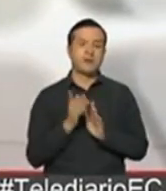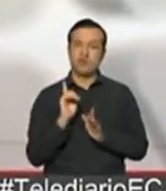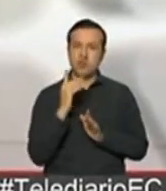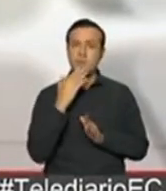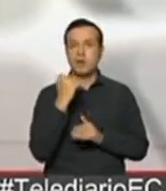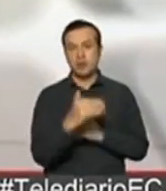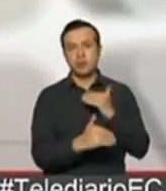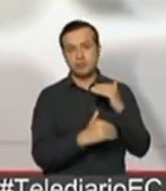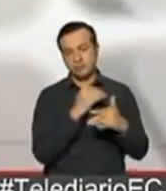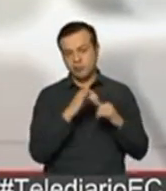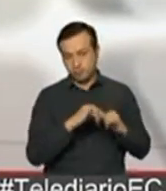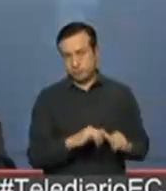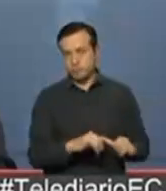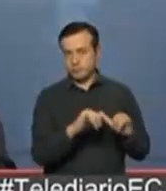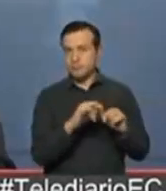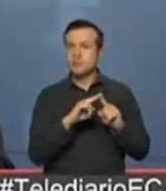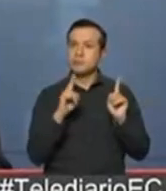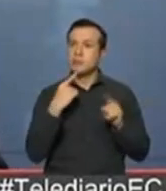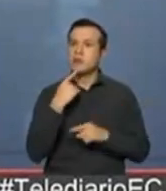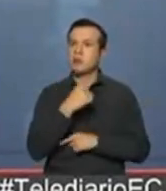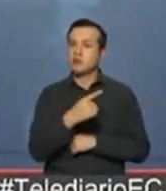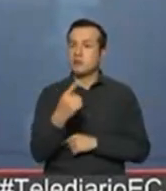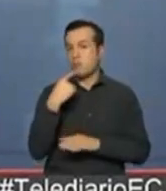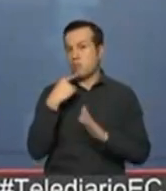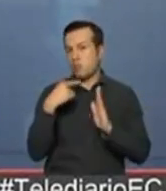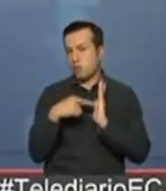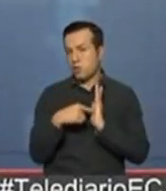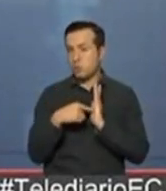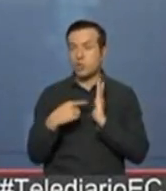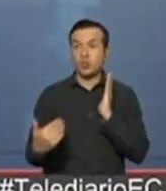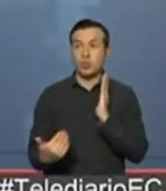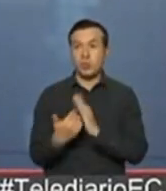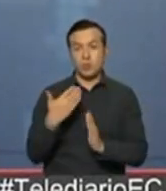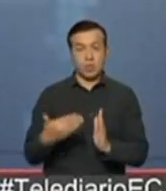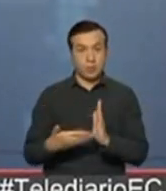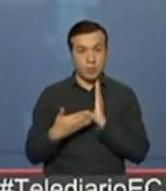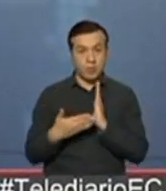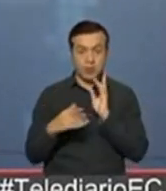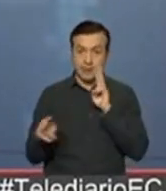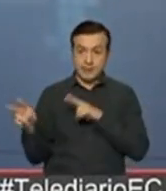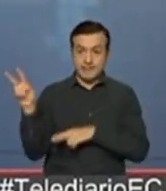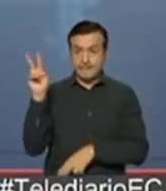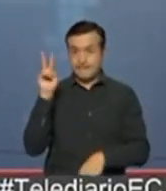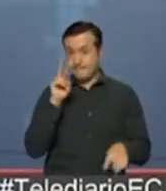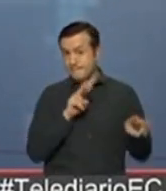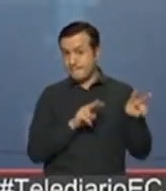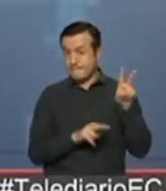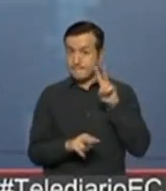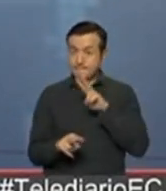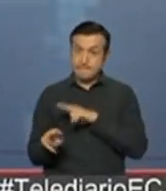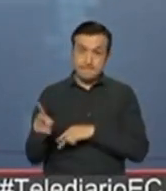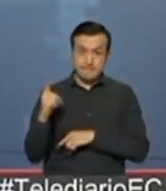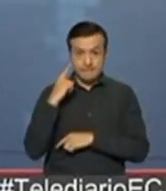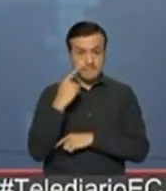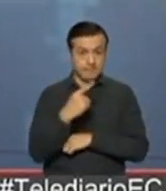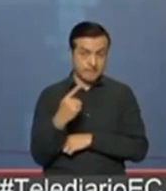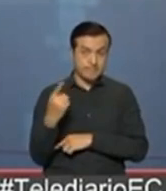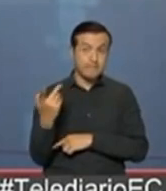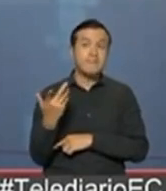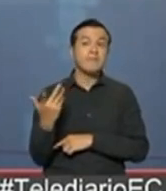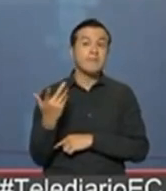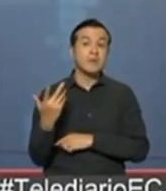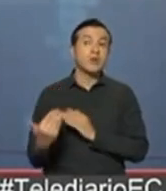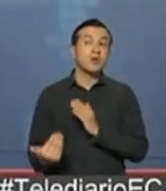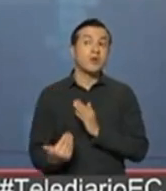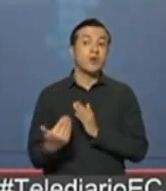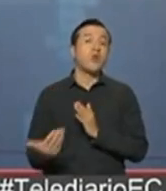mejora continua lo que sí se ha dicho es que por ejemplo con este nuevo modelo de evaluación y acreditación se temía que puedan